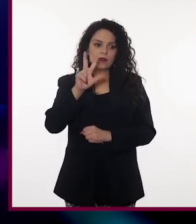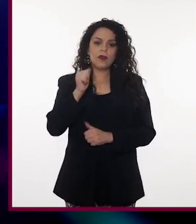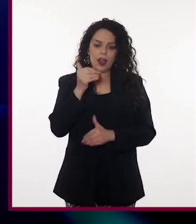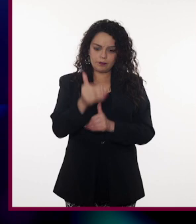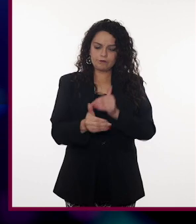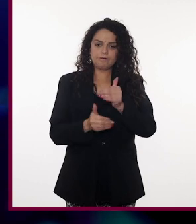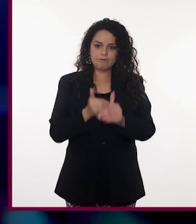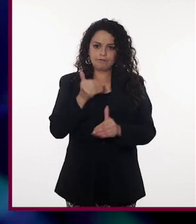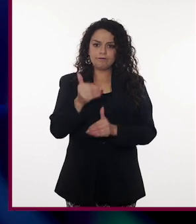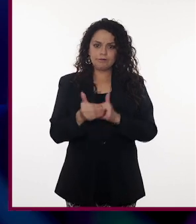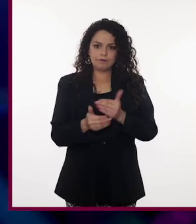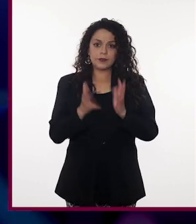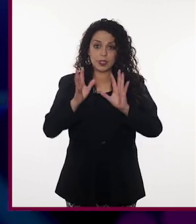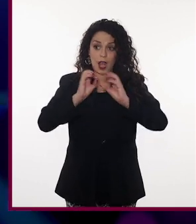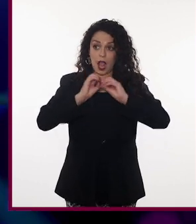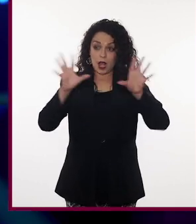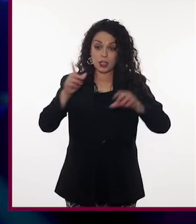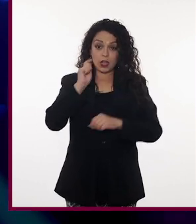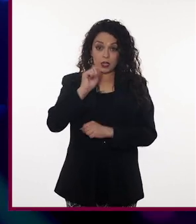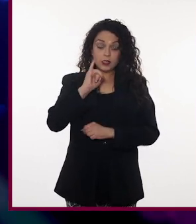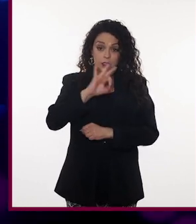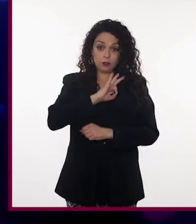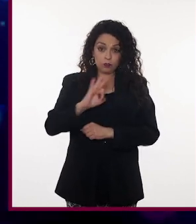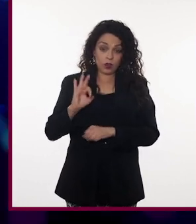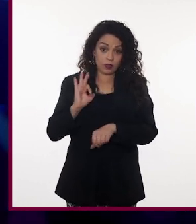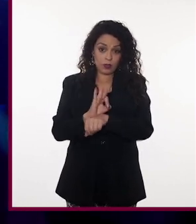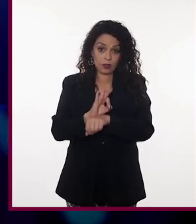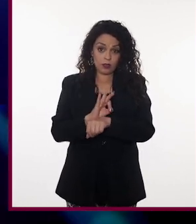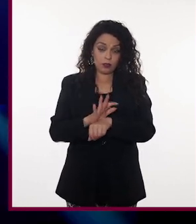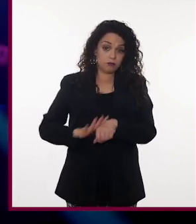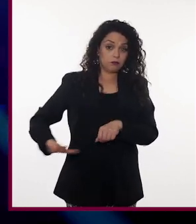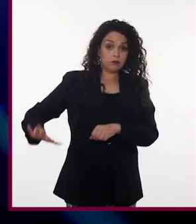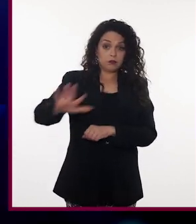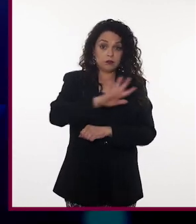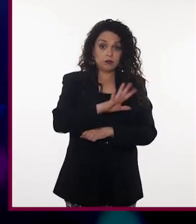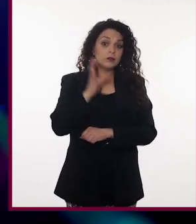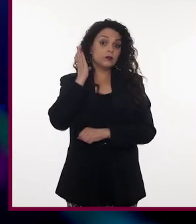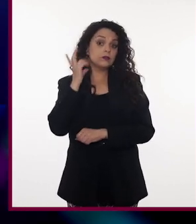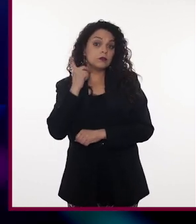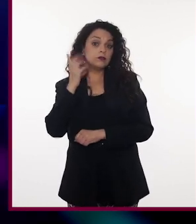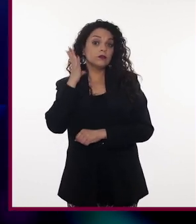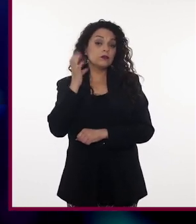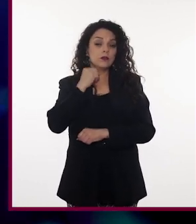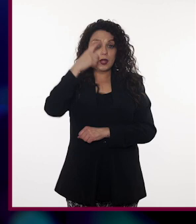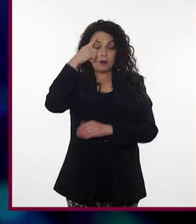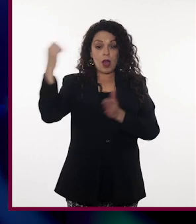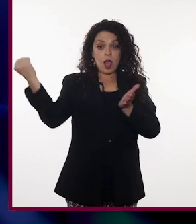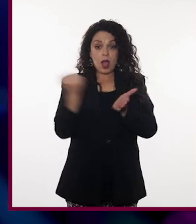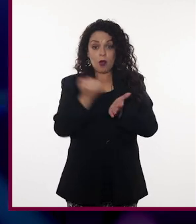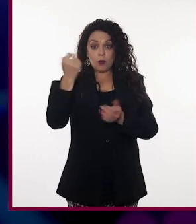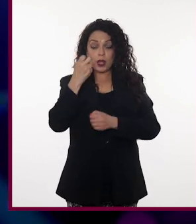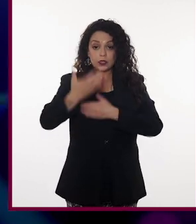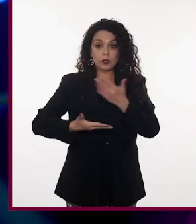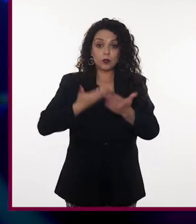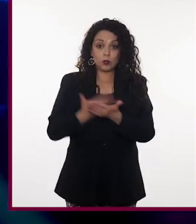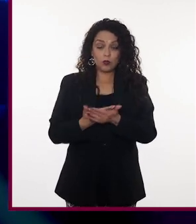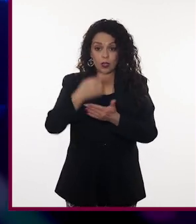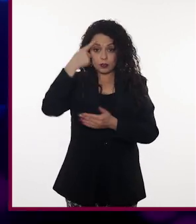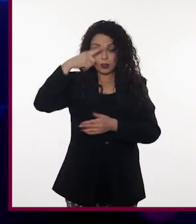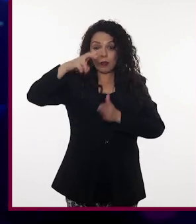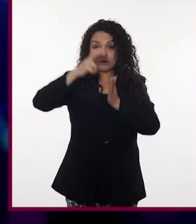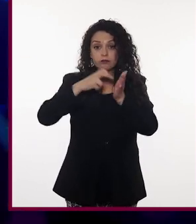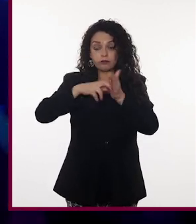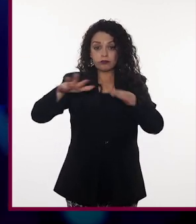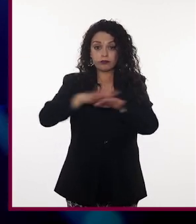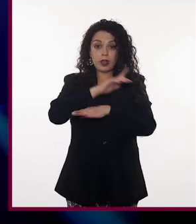muy claramente que vaya a haber un apoyo generalizado de las cámaras para aprobar ese tipo de propuestas de ley. Por